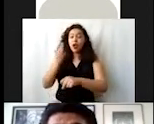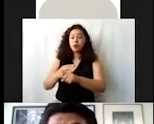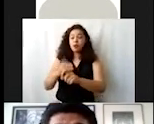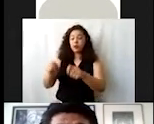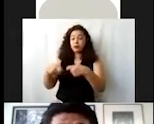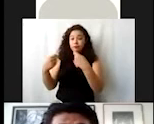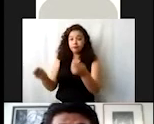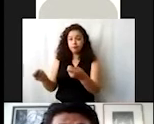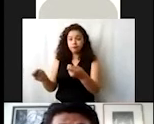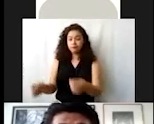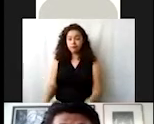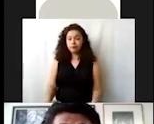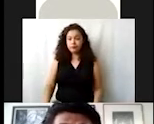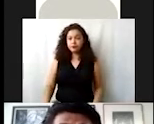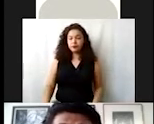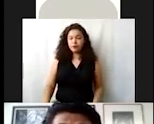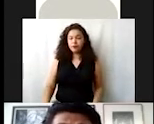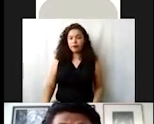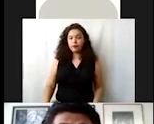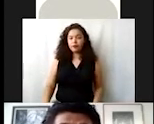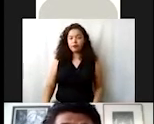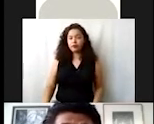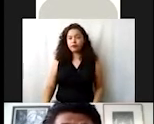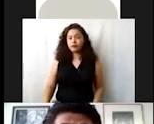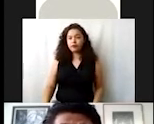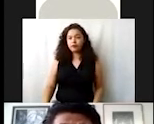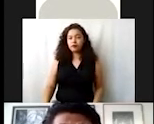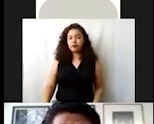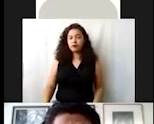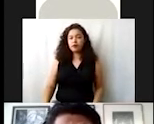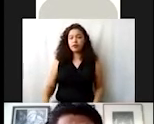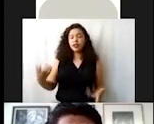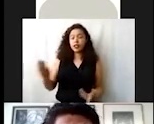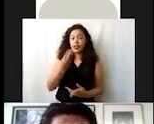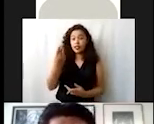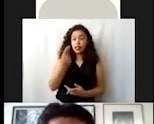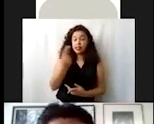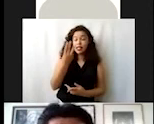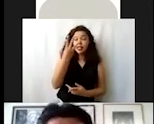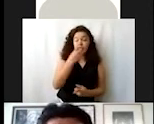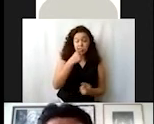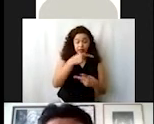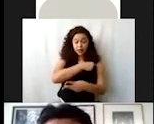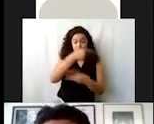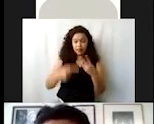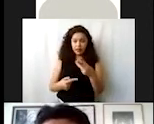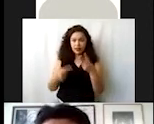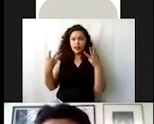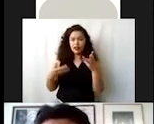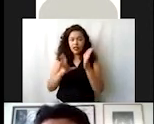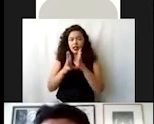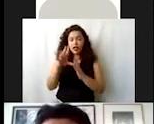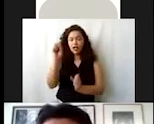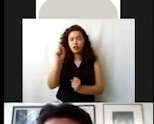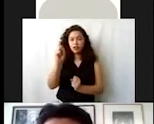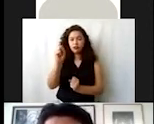¿sí? Y requerir hasta en 3 ocasiones. De acuerdo a la Constitución, nos dice que